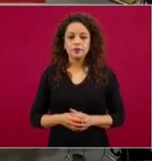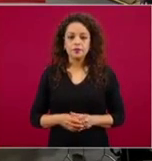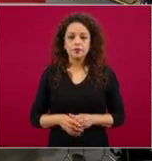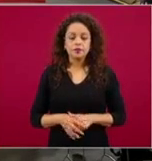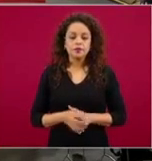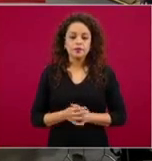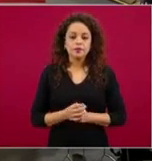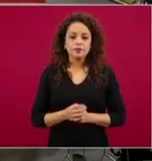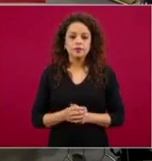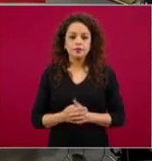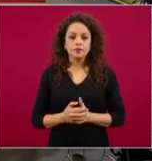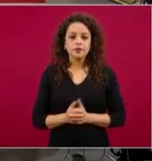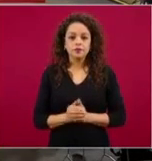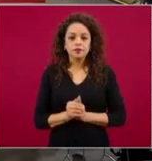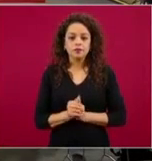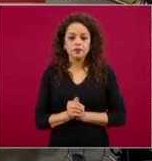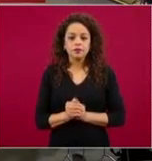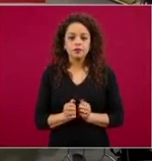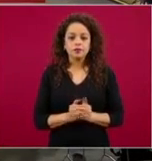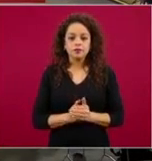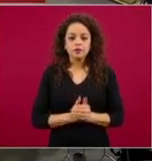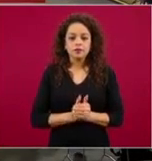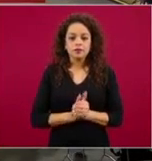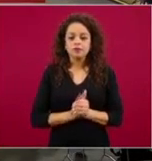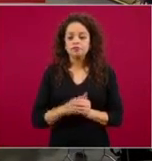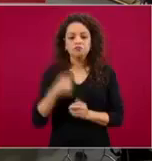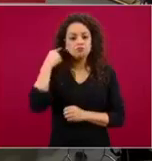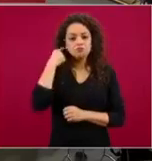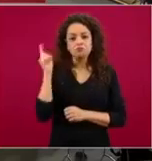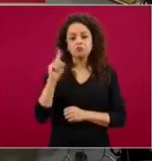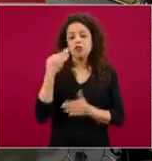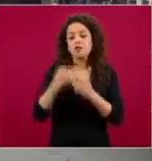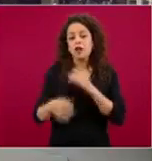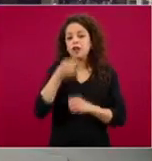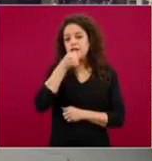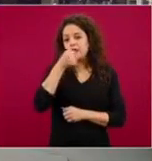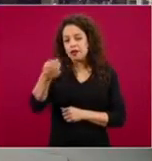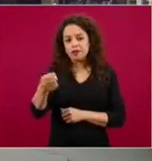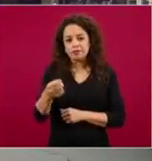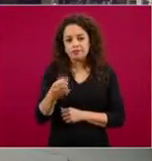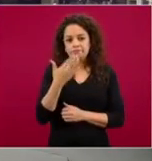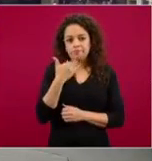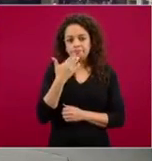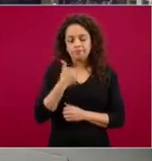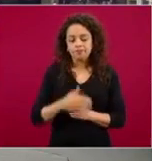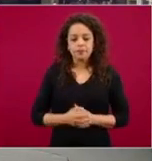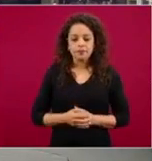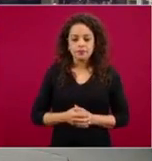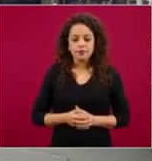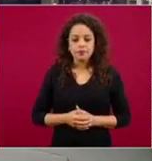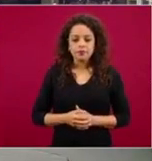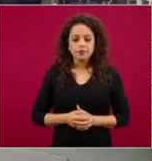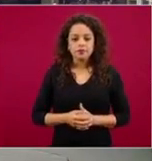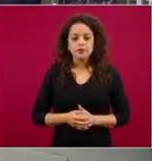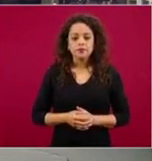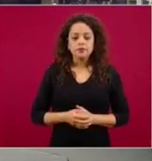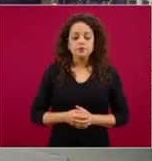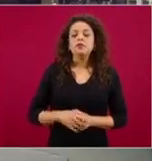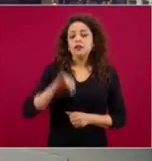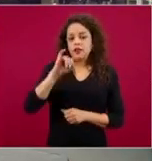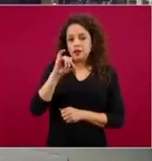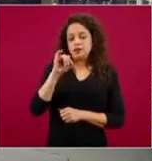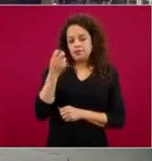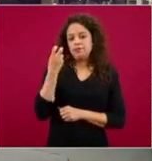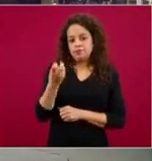Antes de irme a tomar, aunque estén diseñados para que no vaya a un médico primero. Así es, por ejemplo en la